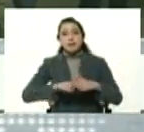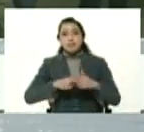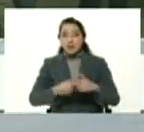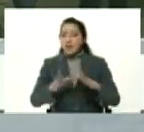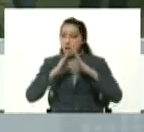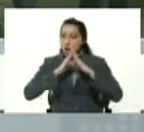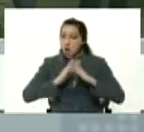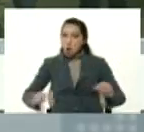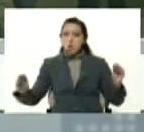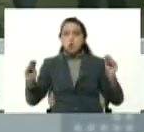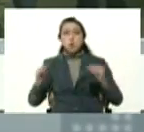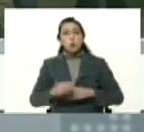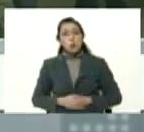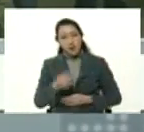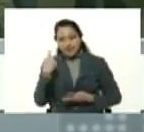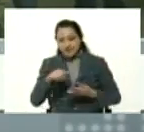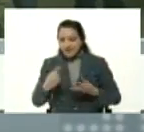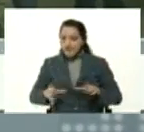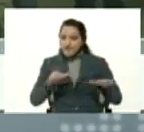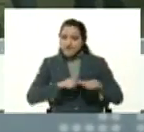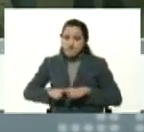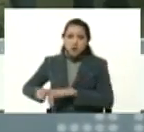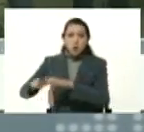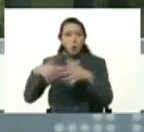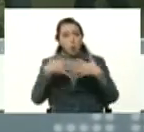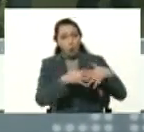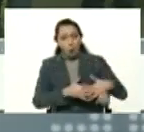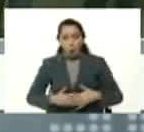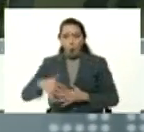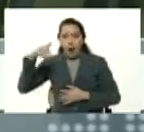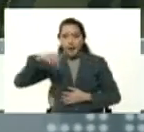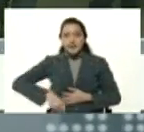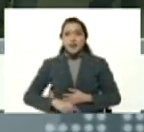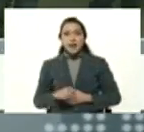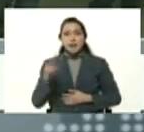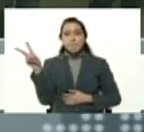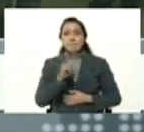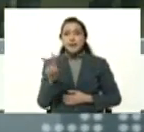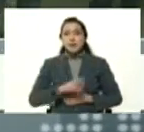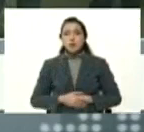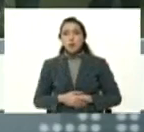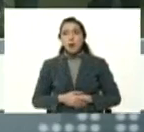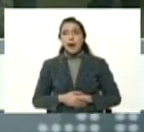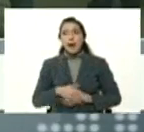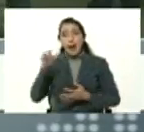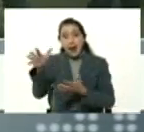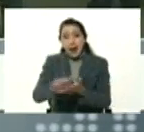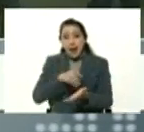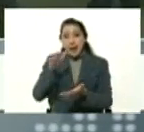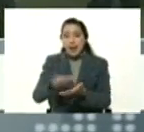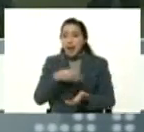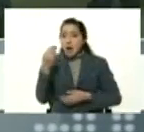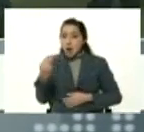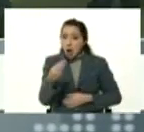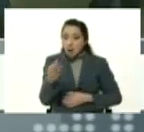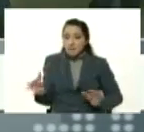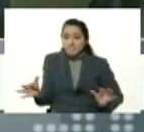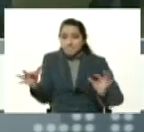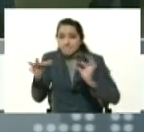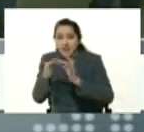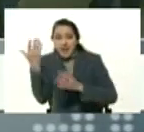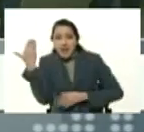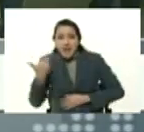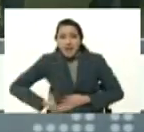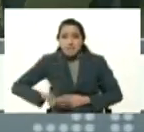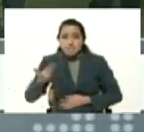los sectores, con varios de los sectores productivos del país, entre ellos el sector agroalimentario, sector sumamente importante